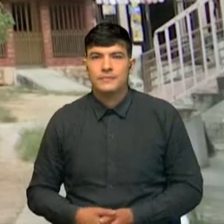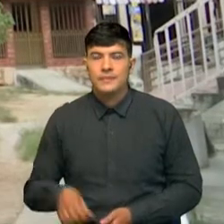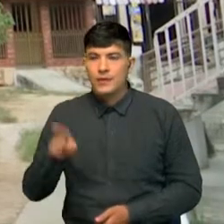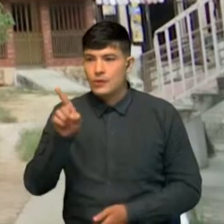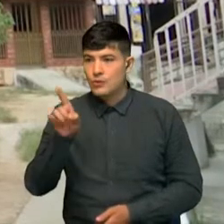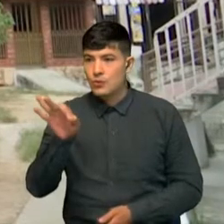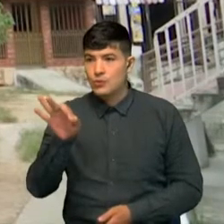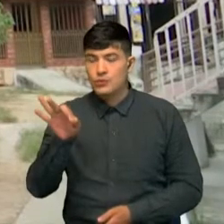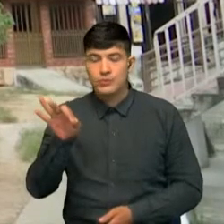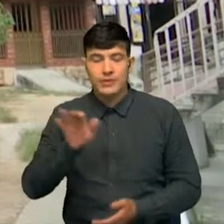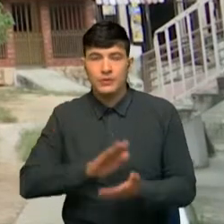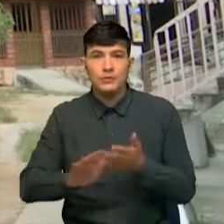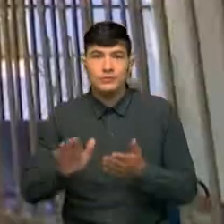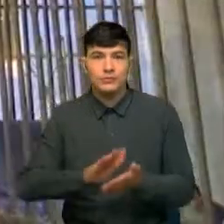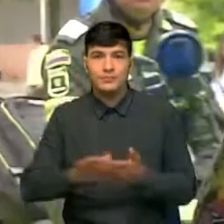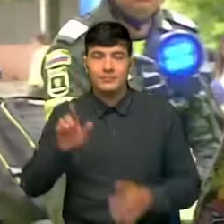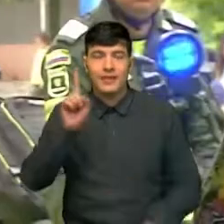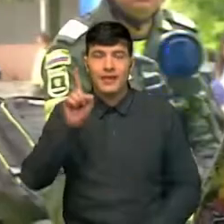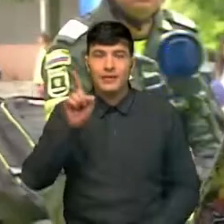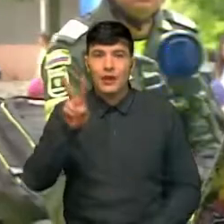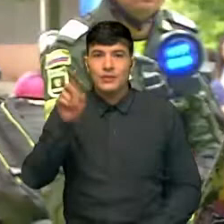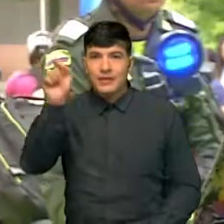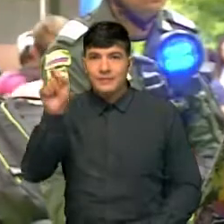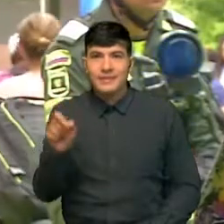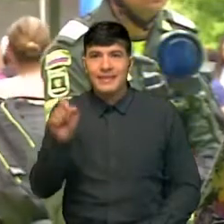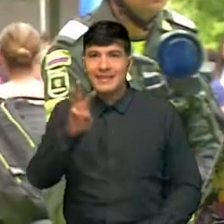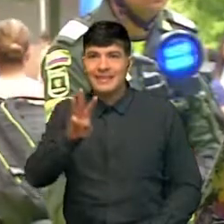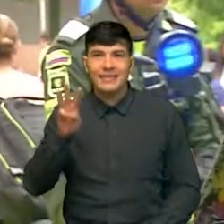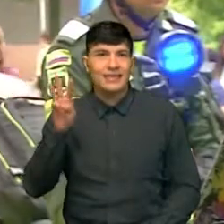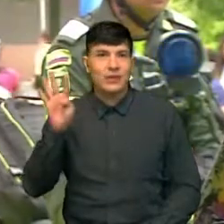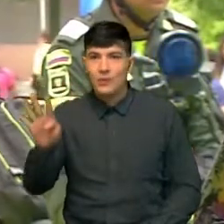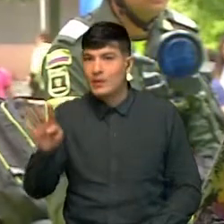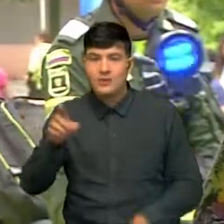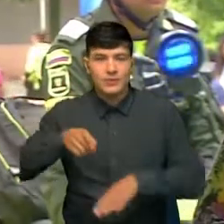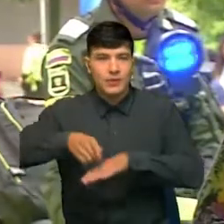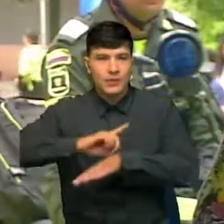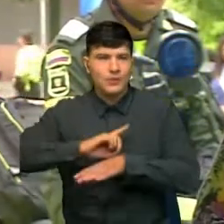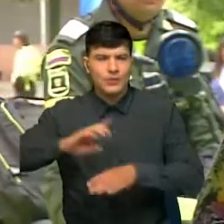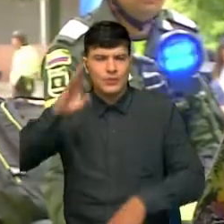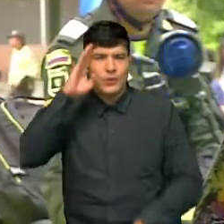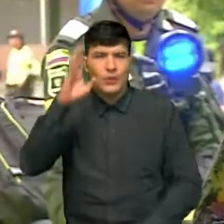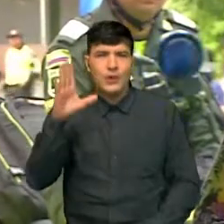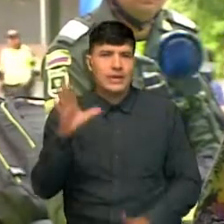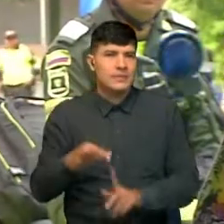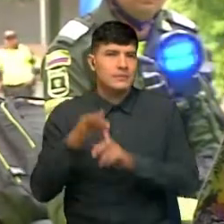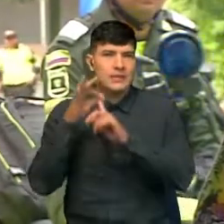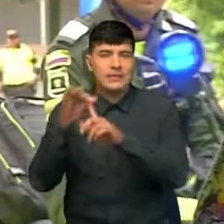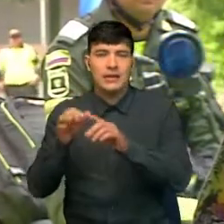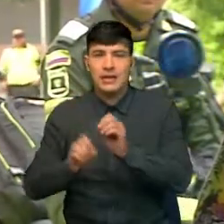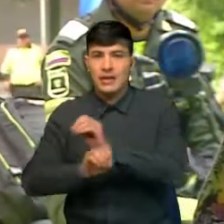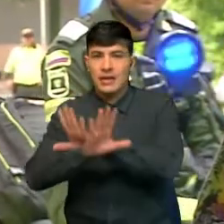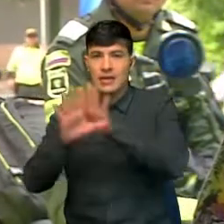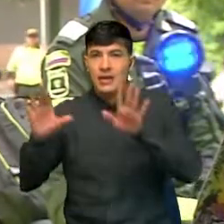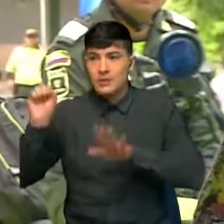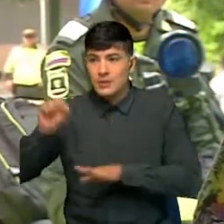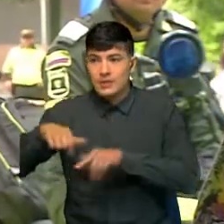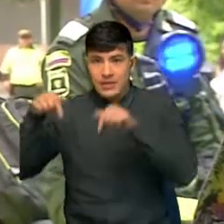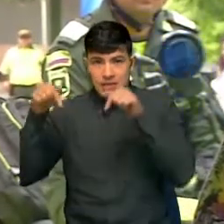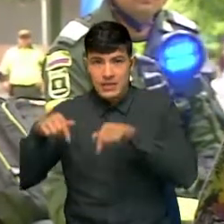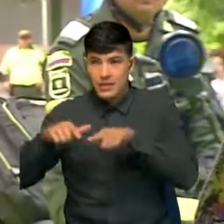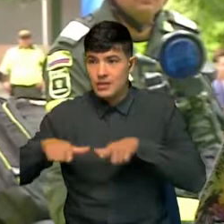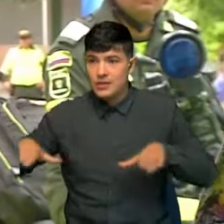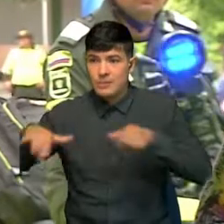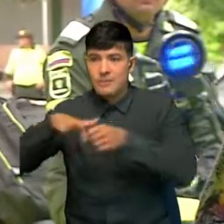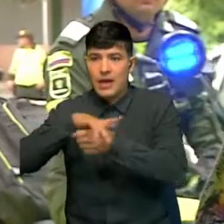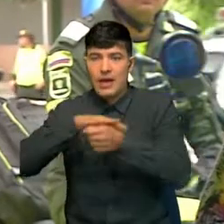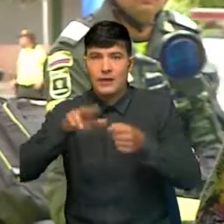12:33 minutos de la tarde, un saludo muy especial para ustedes en estudio y para nuestros televidentes. Claro que sí, originamos en vivo y en directo desde el